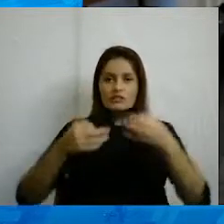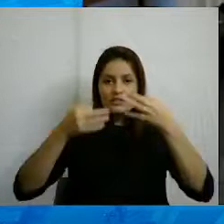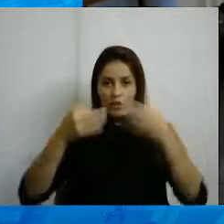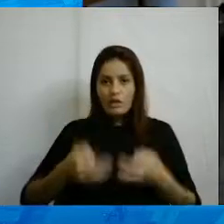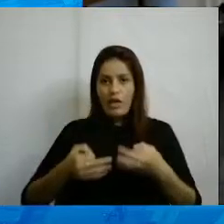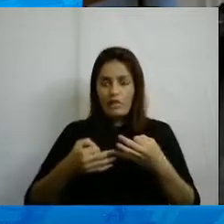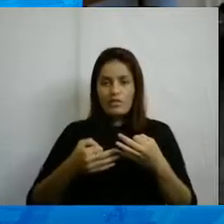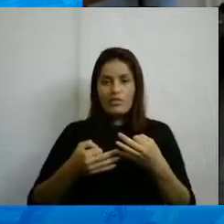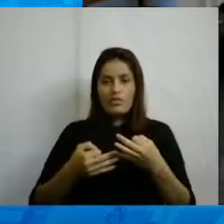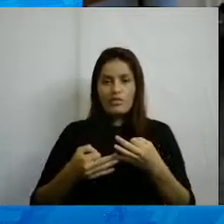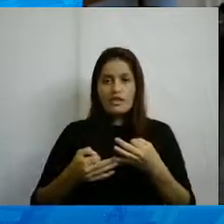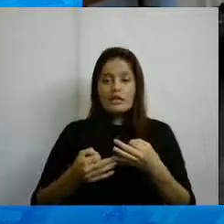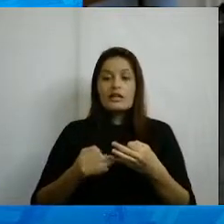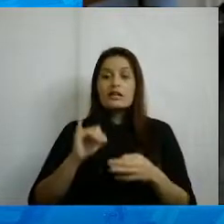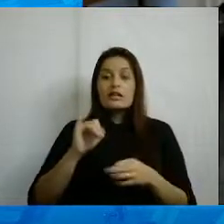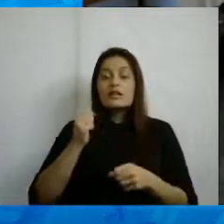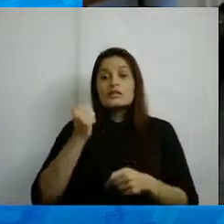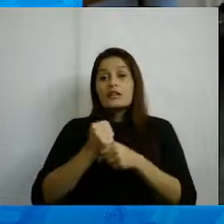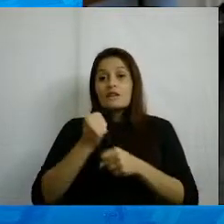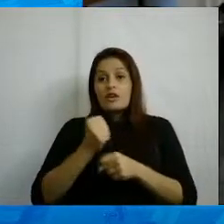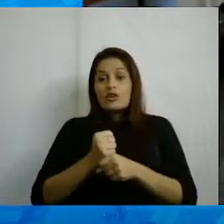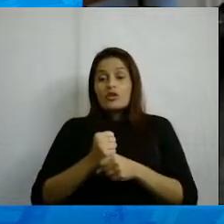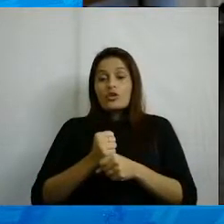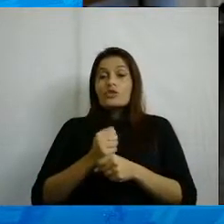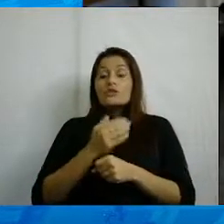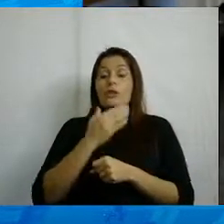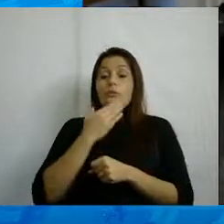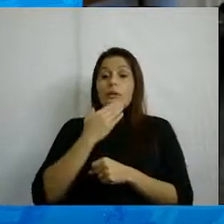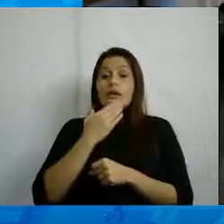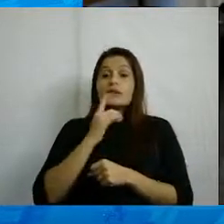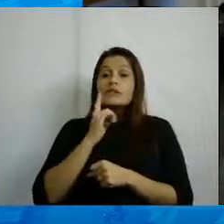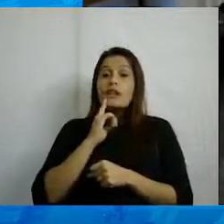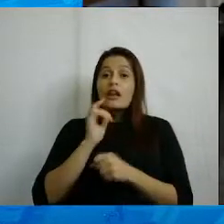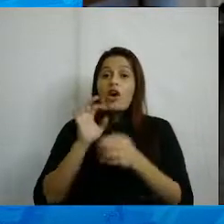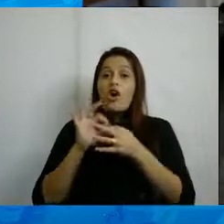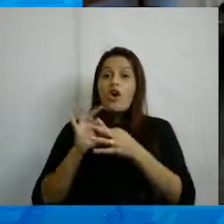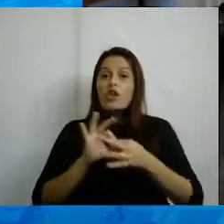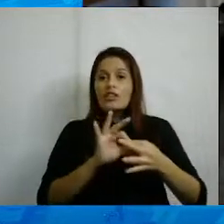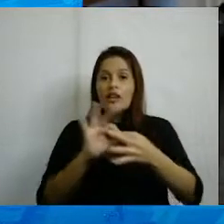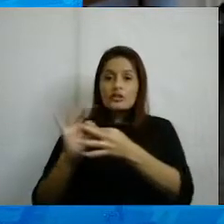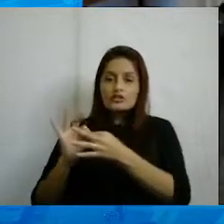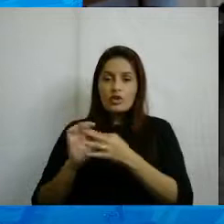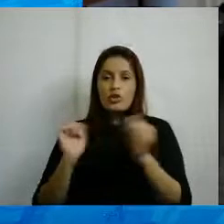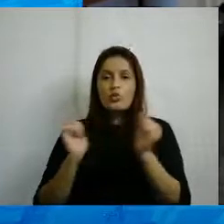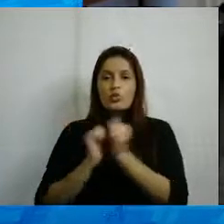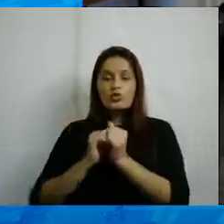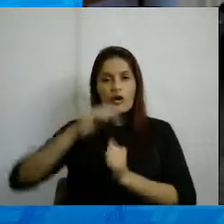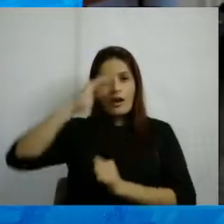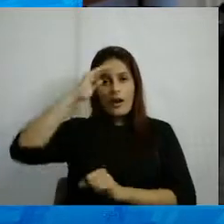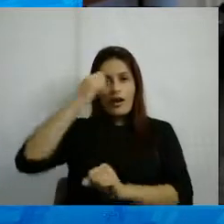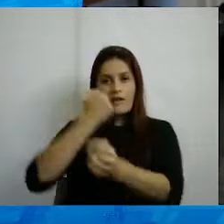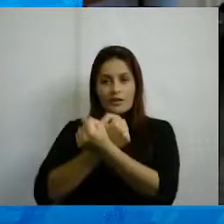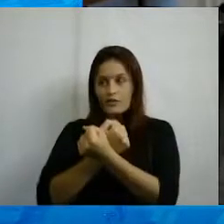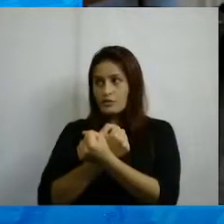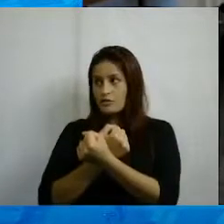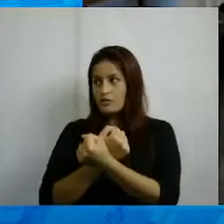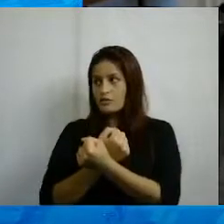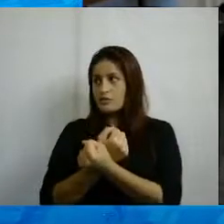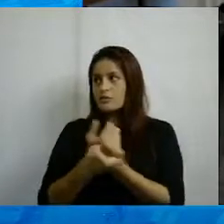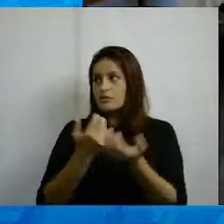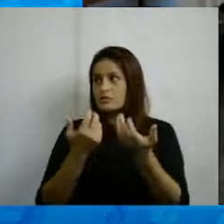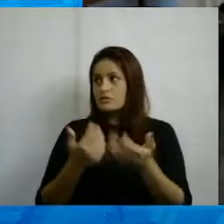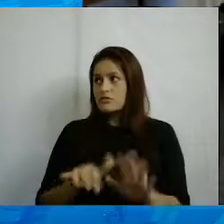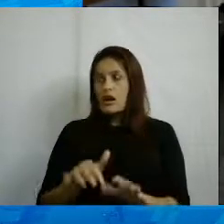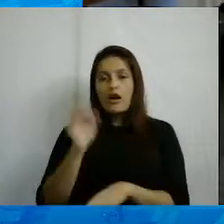seguridad y este trabajo inclusive en coordinación con Carabineros y la delegación. Ya nos hemos